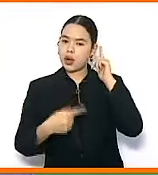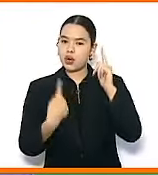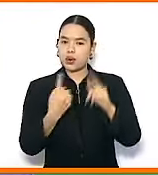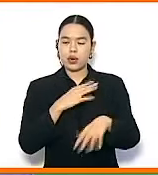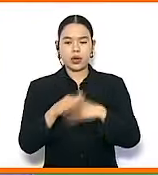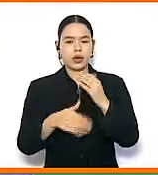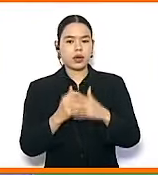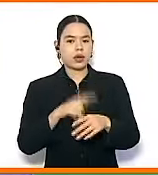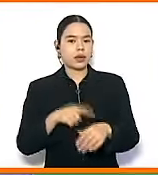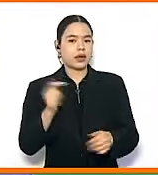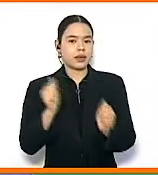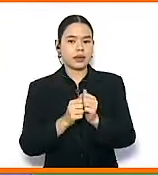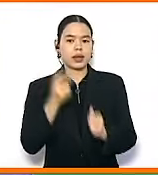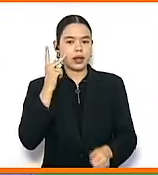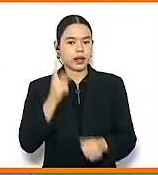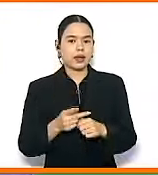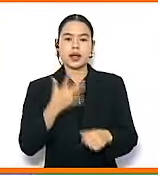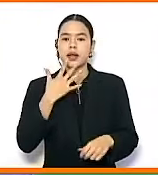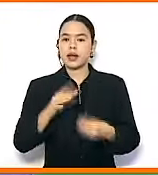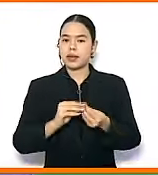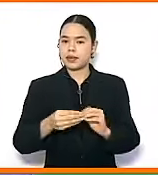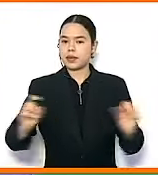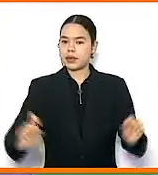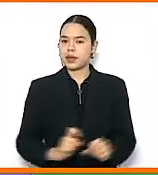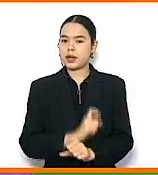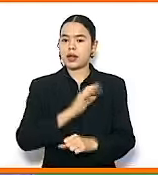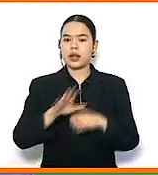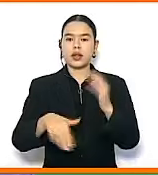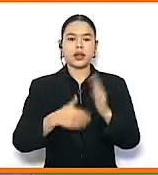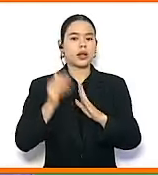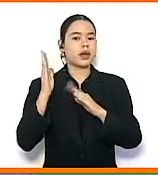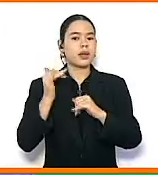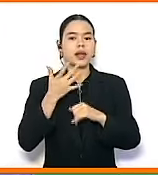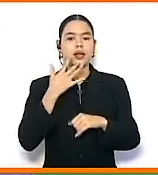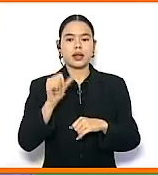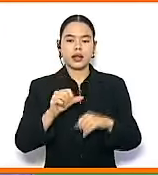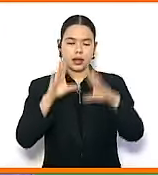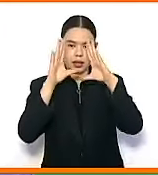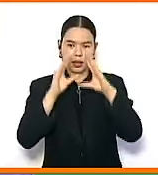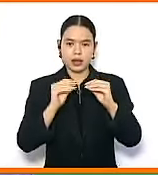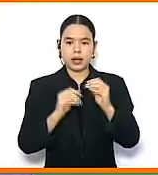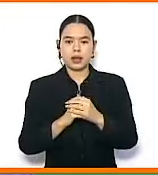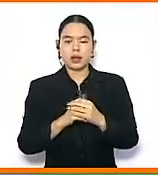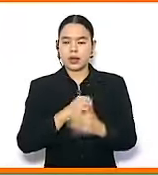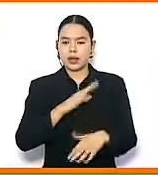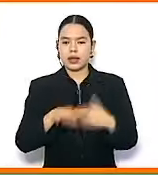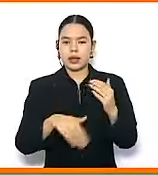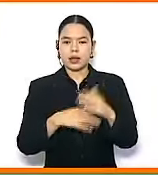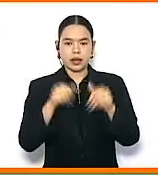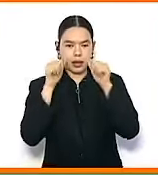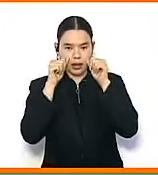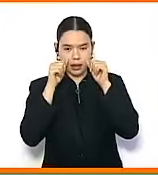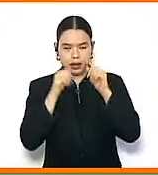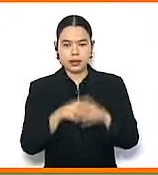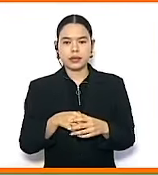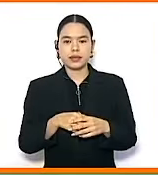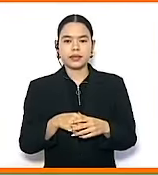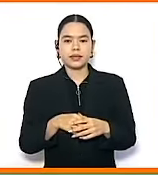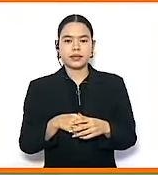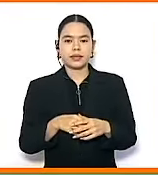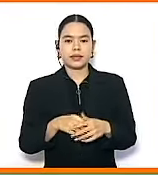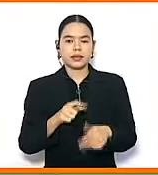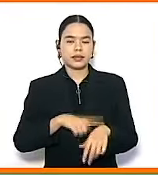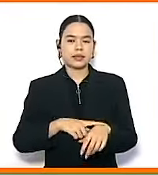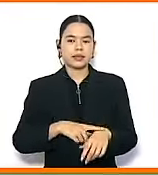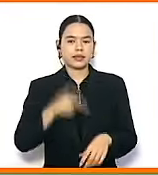a conocer cuál es ese afortunado número ganador que te dará la suerte en esta noche. Atentos. Y ese